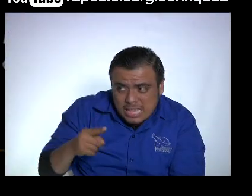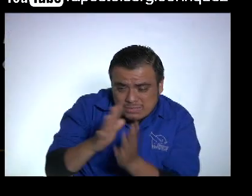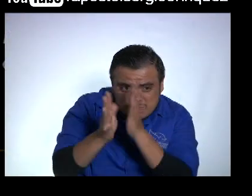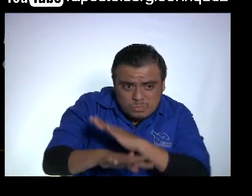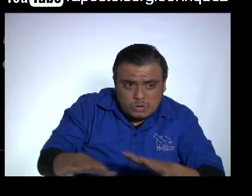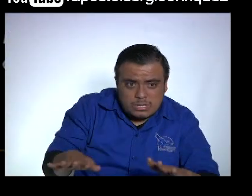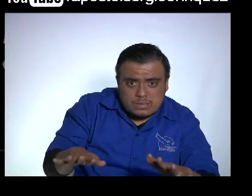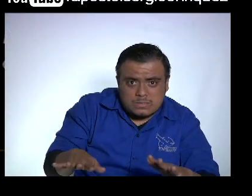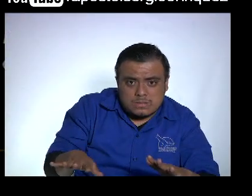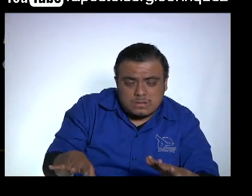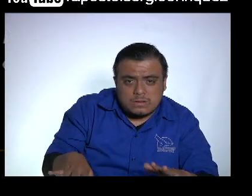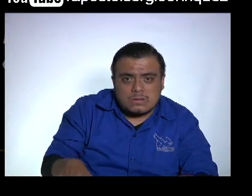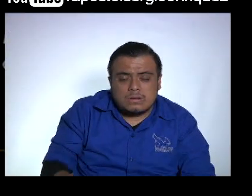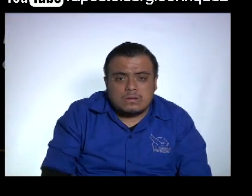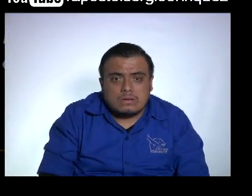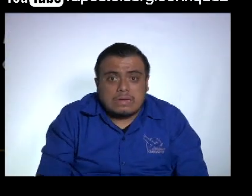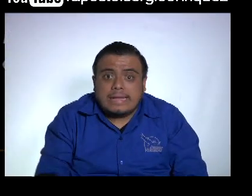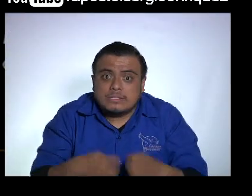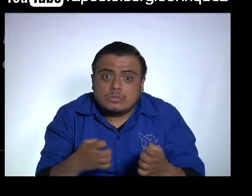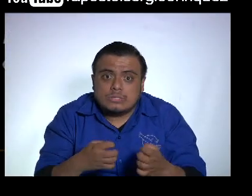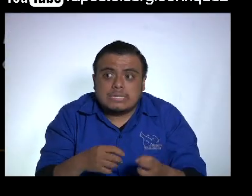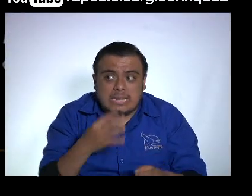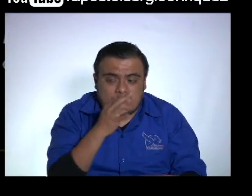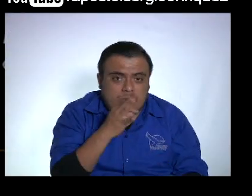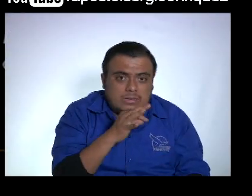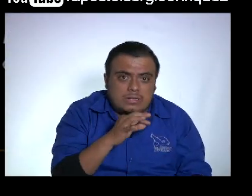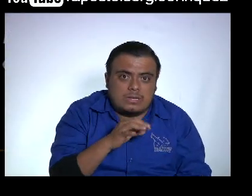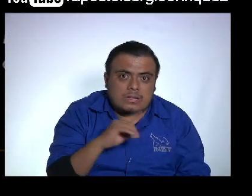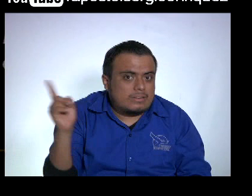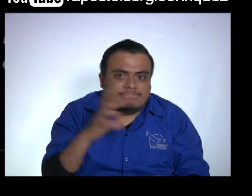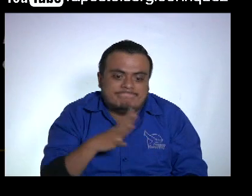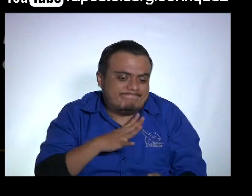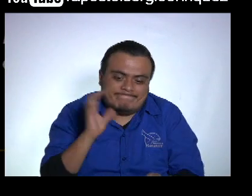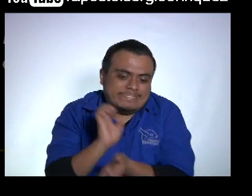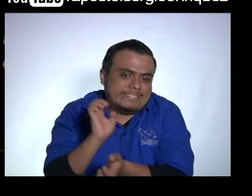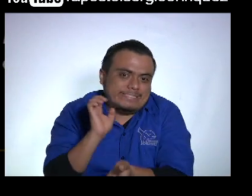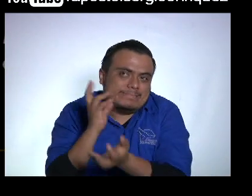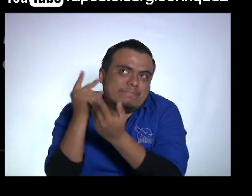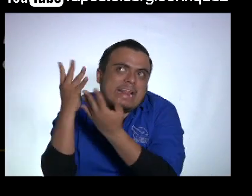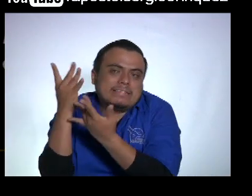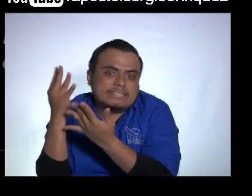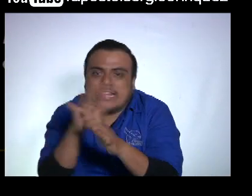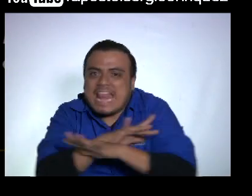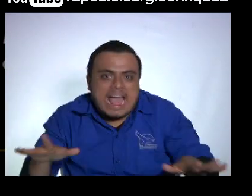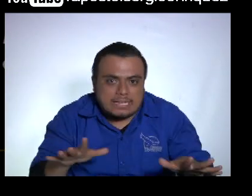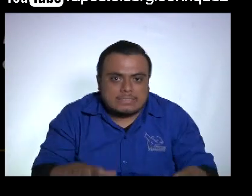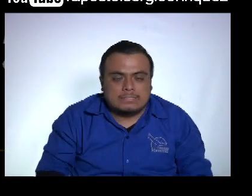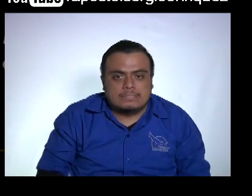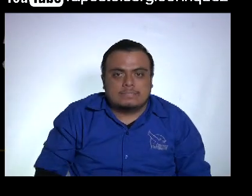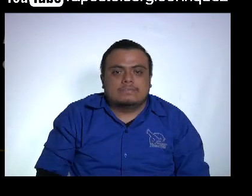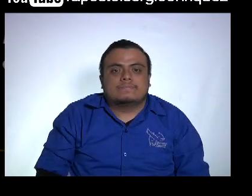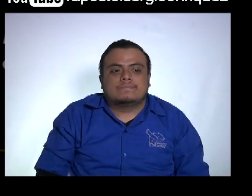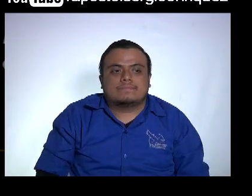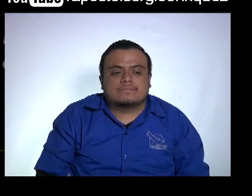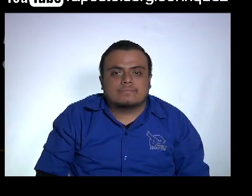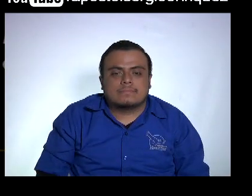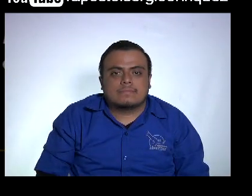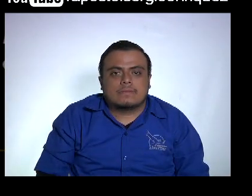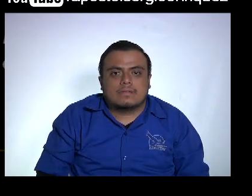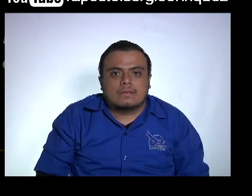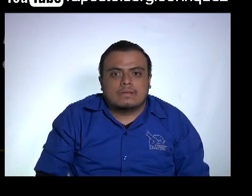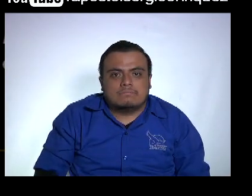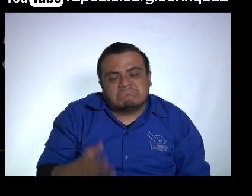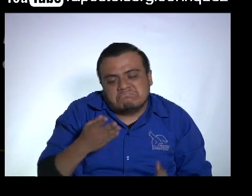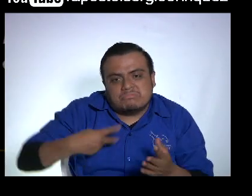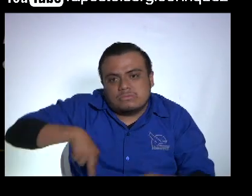O sea que Marta no había esperanza absoluta que pasara algo. Y para nuestro